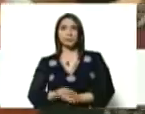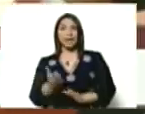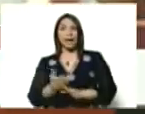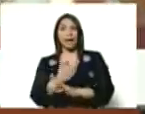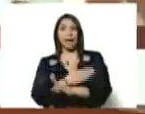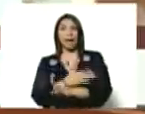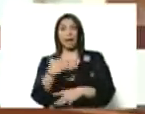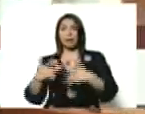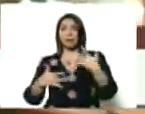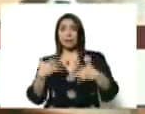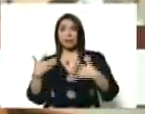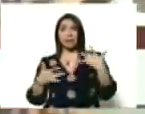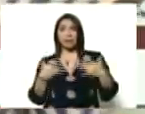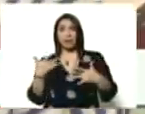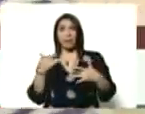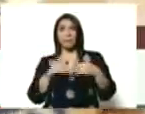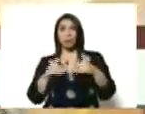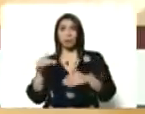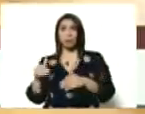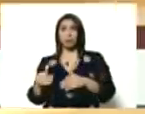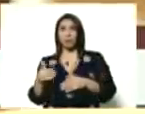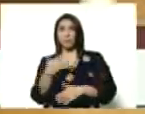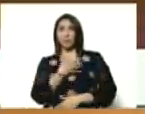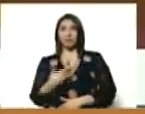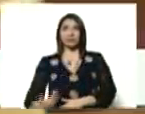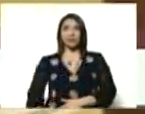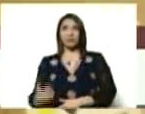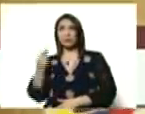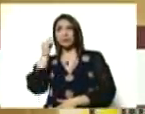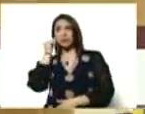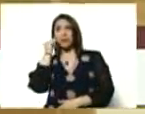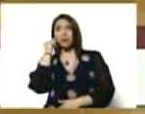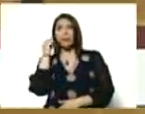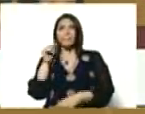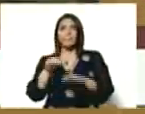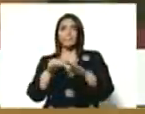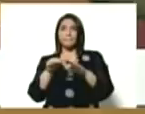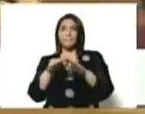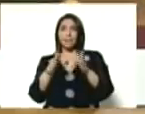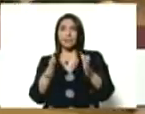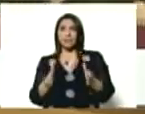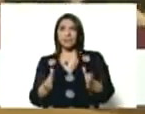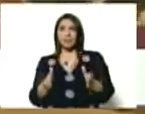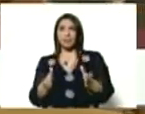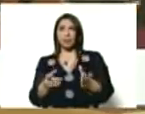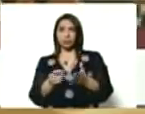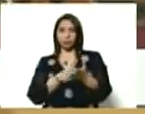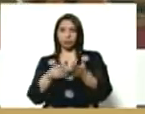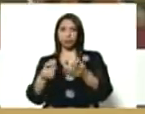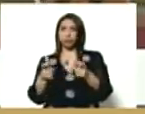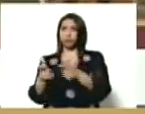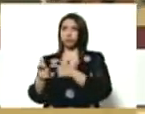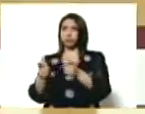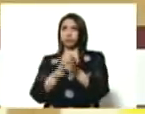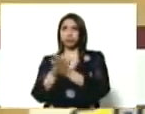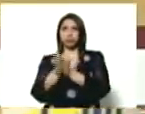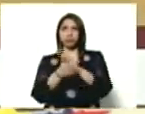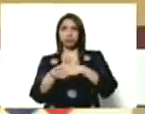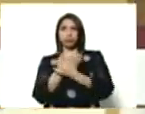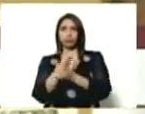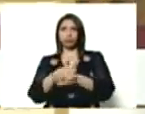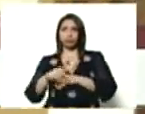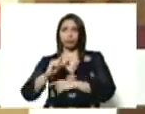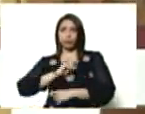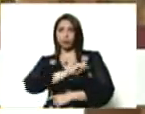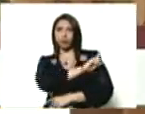acto de votación, el presidente o presidenta de la mesa higieniza las manos del votante utilizando alcohol y lo conduce ante